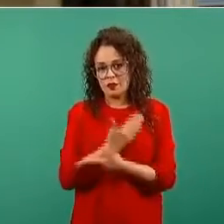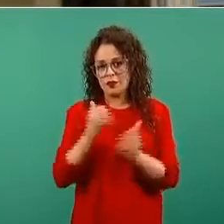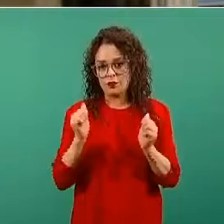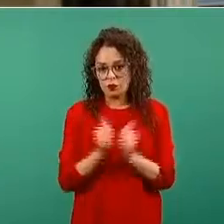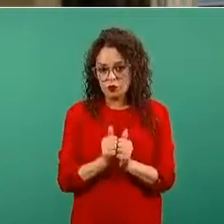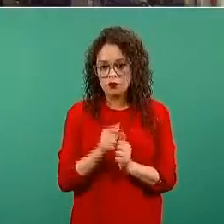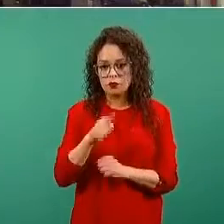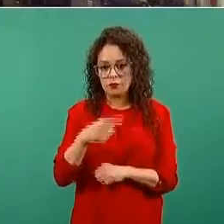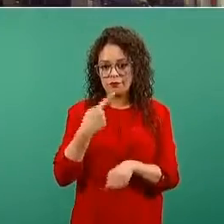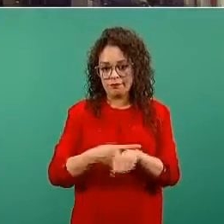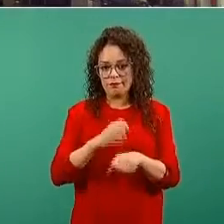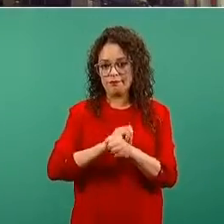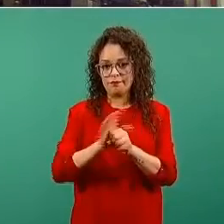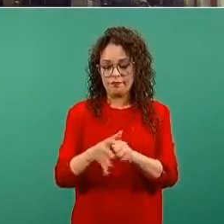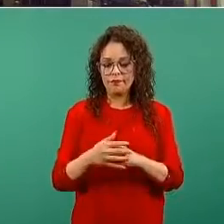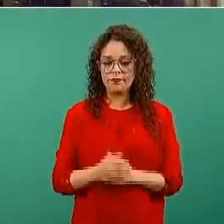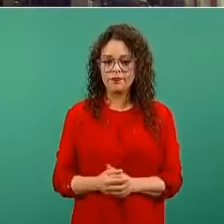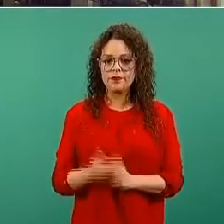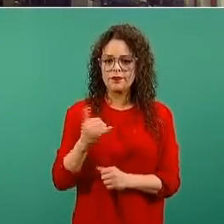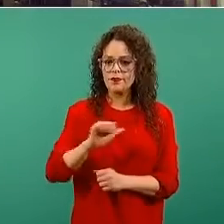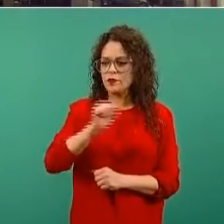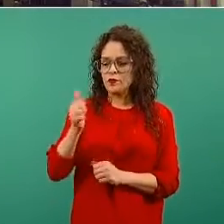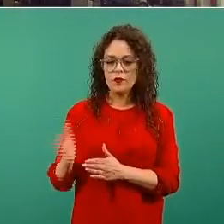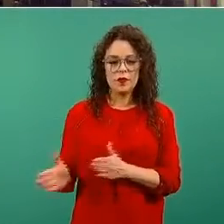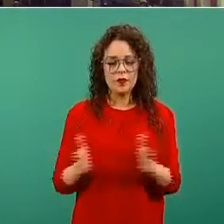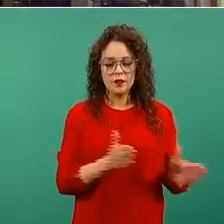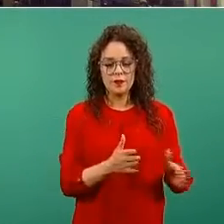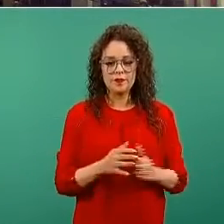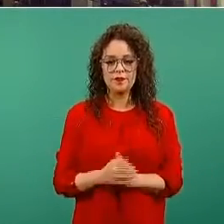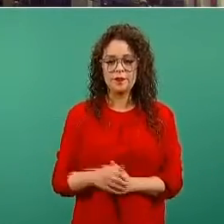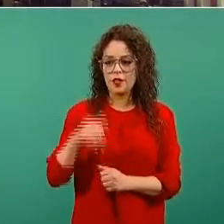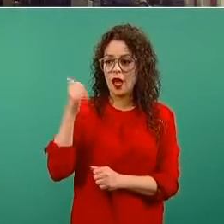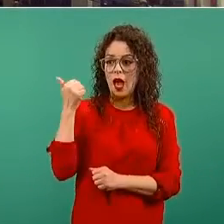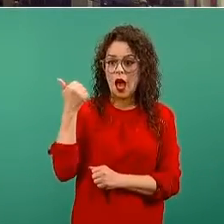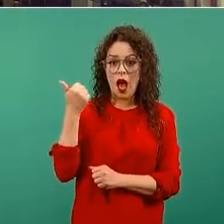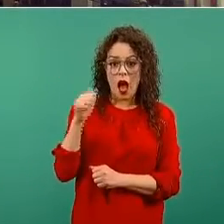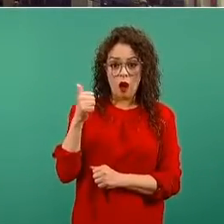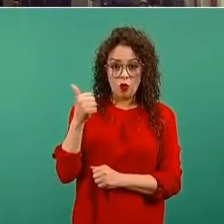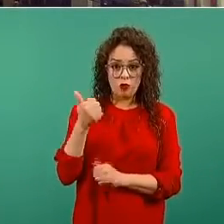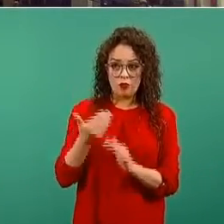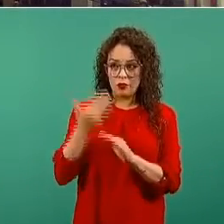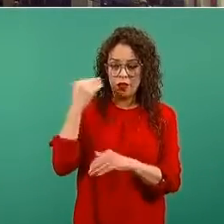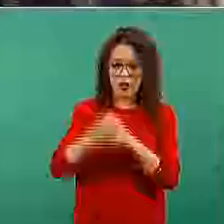sería coincidente, es que en agosto del año pasado,